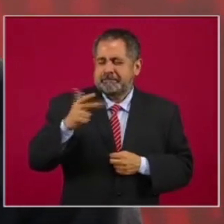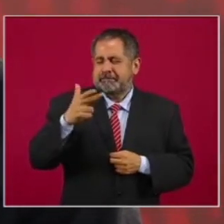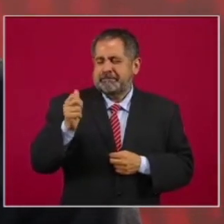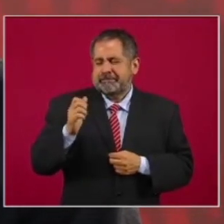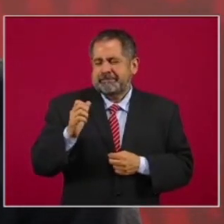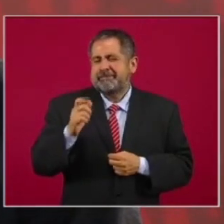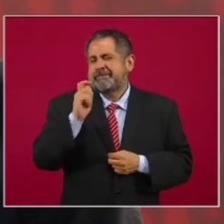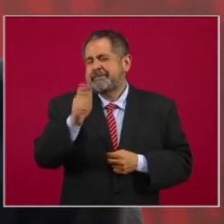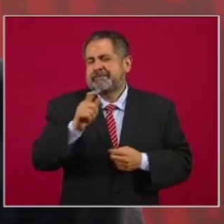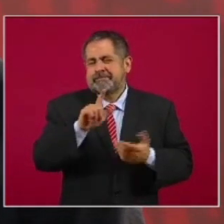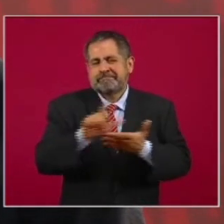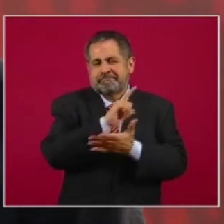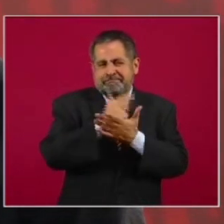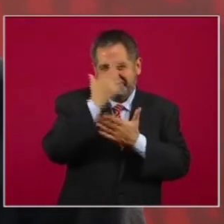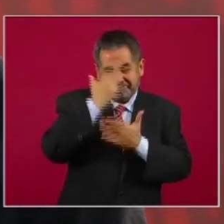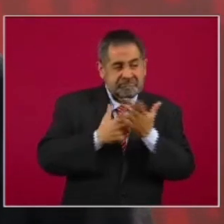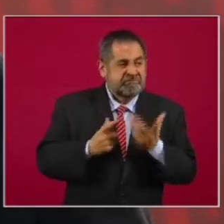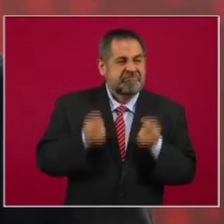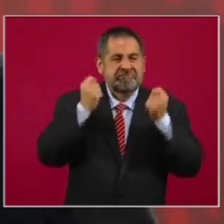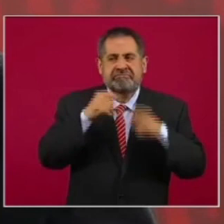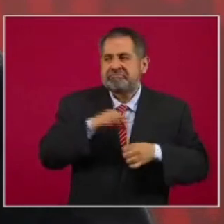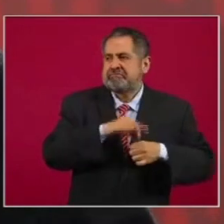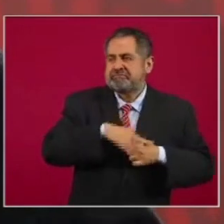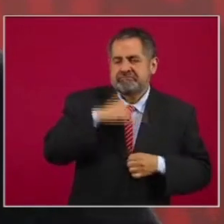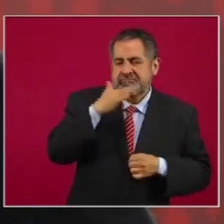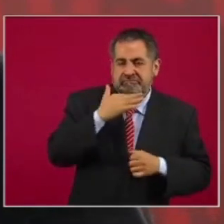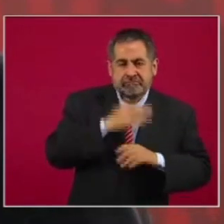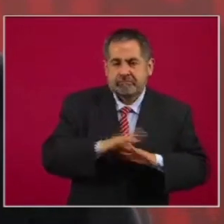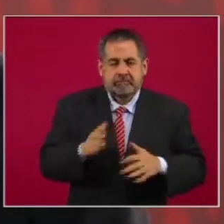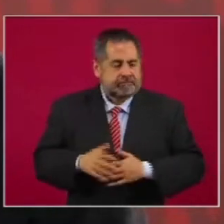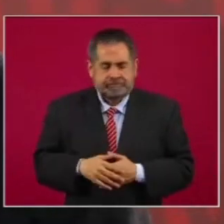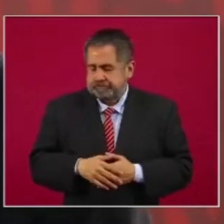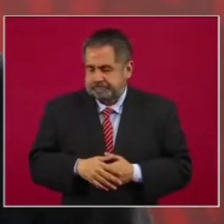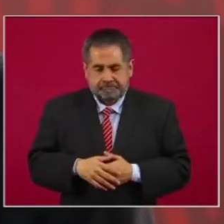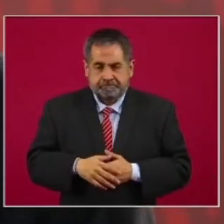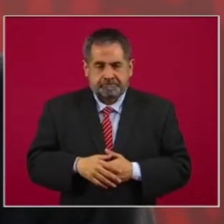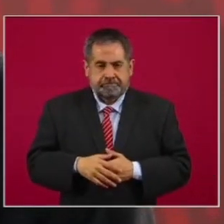delincuentes electorales. Pero ¿dónde se decide?